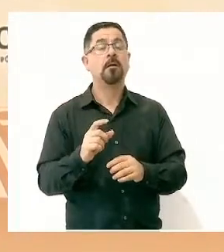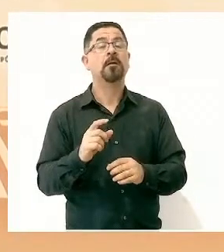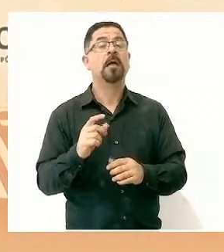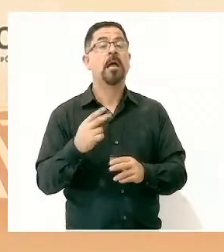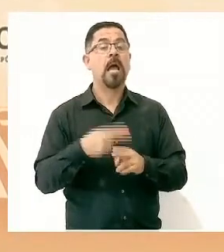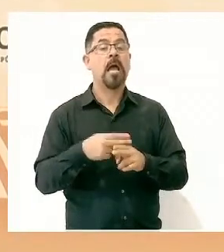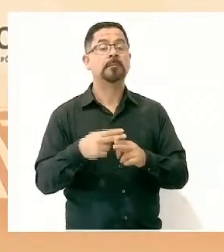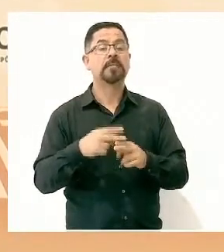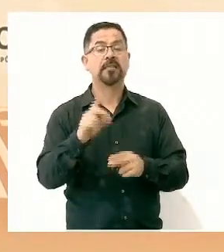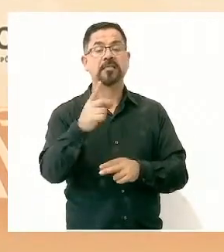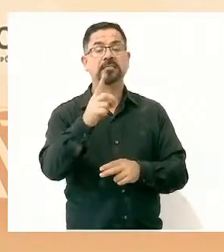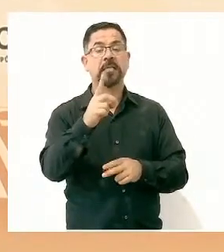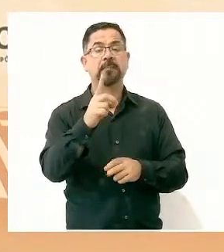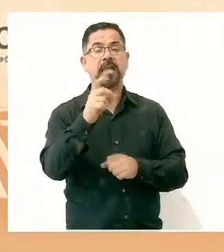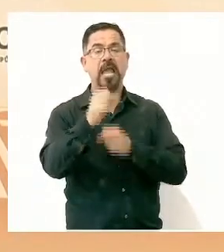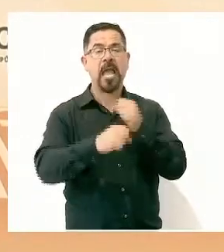23,